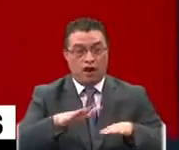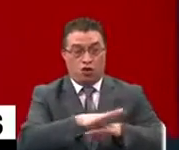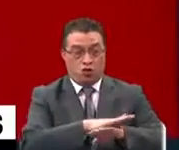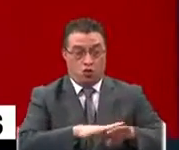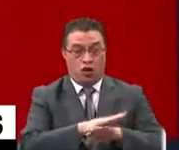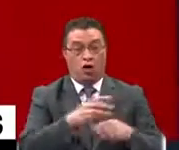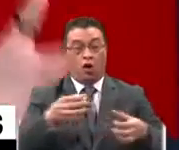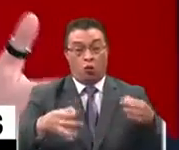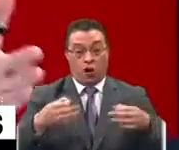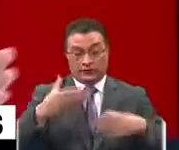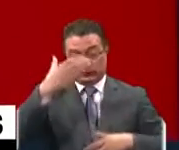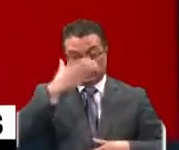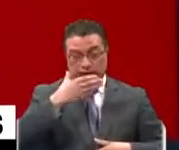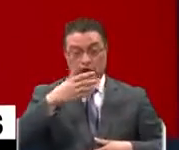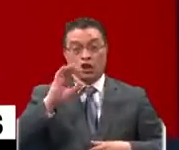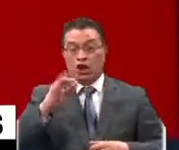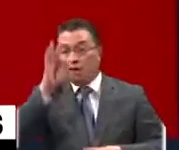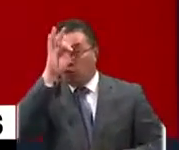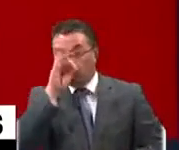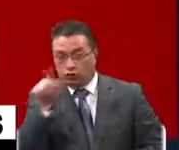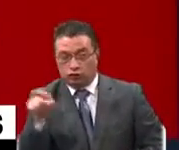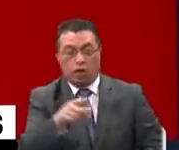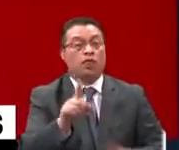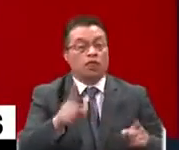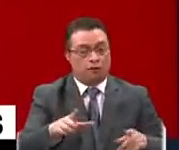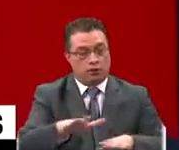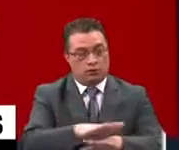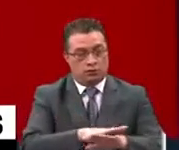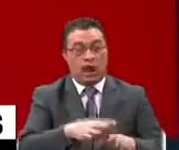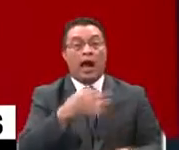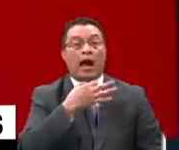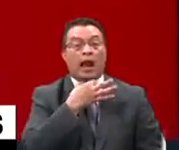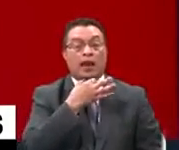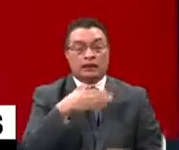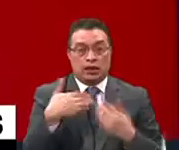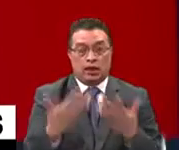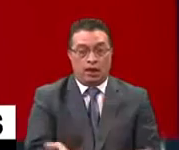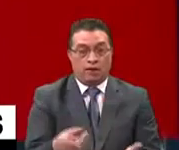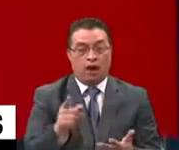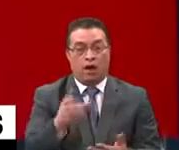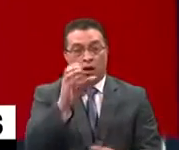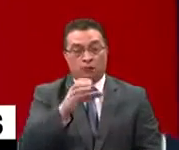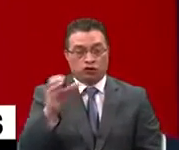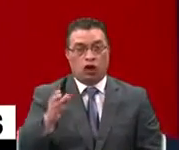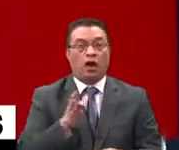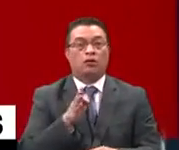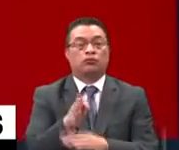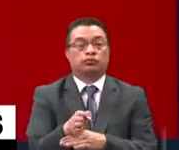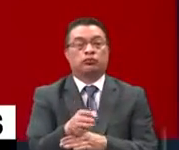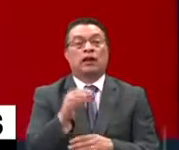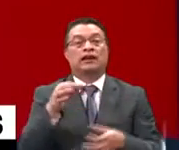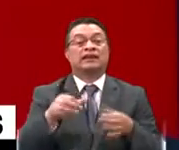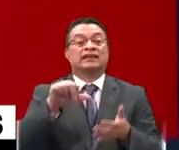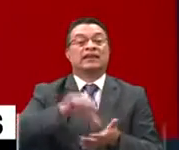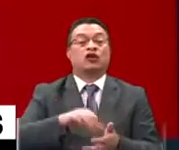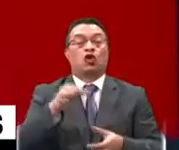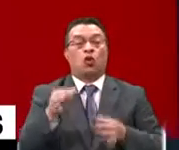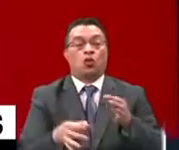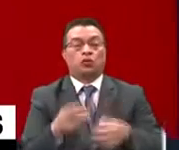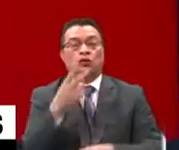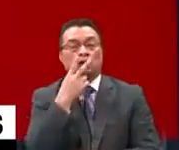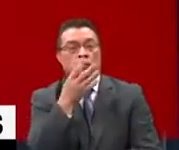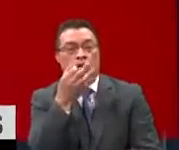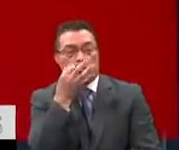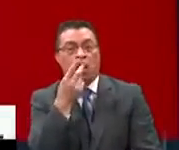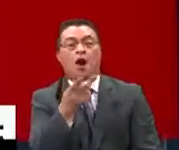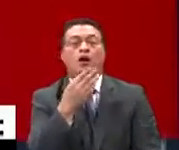nuestros jueces, tienen que estar protegidos todos los funcionarios, eso tiene que ser así, es una garantía que hay que darle a las personas que incluso asisten al centro de justicia, y por lo tanto